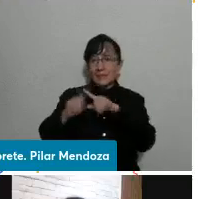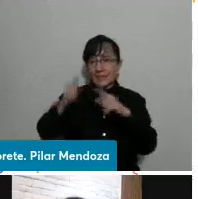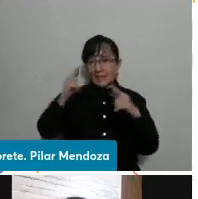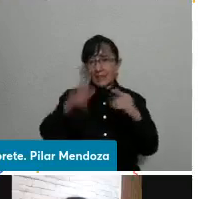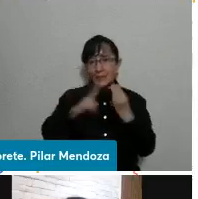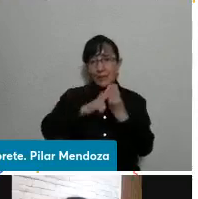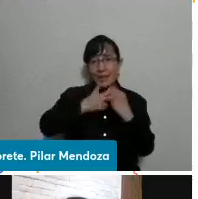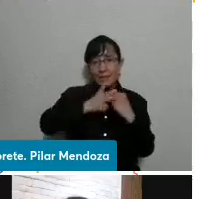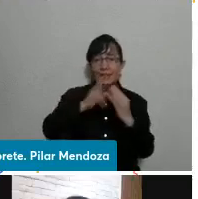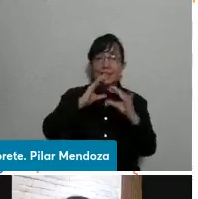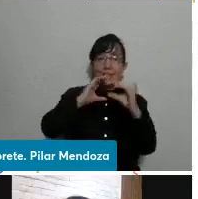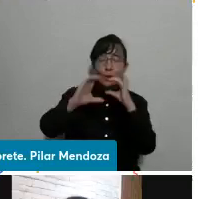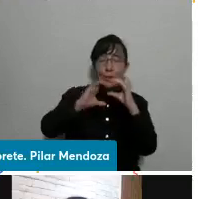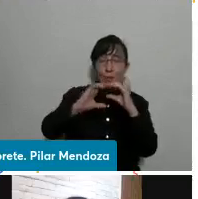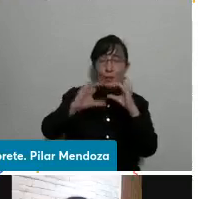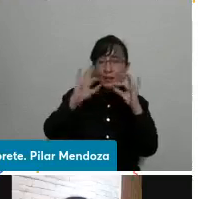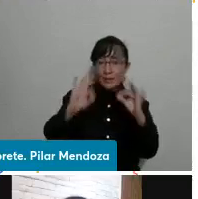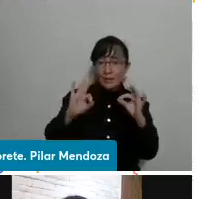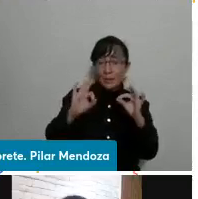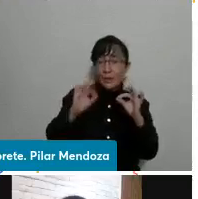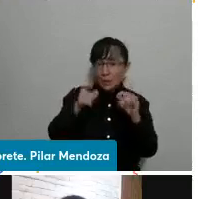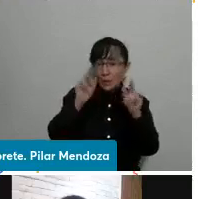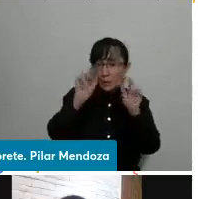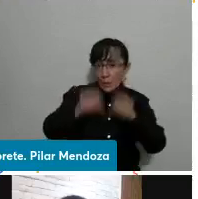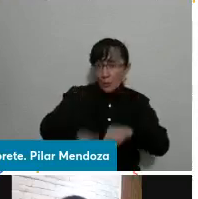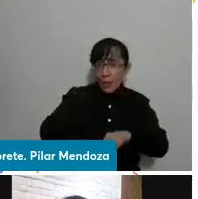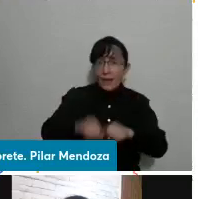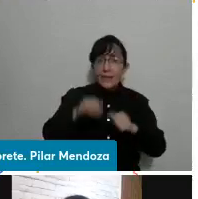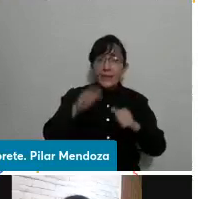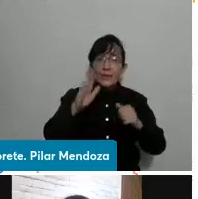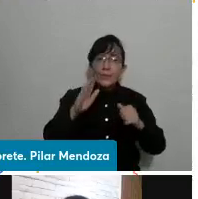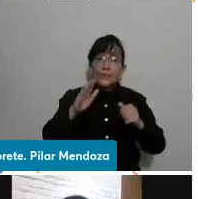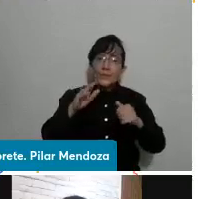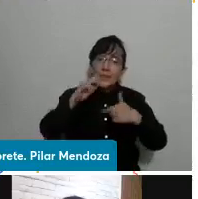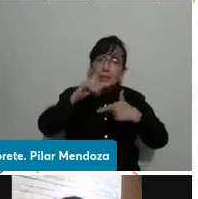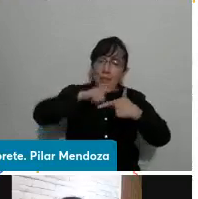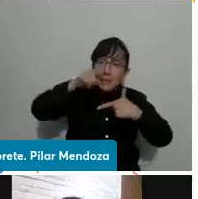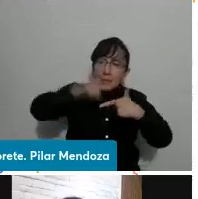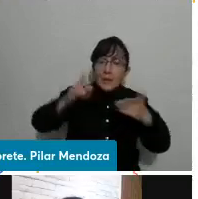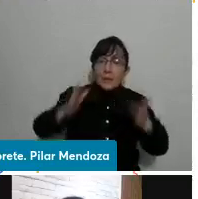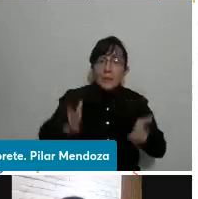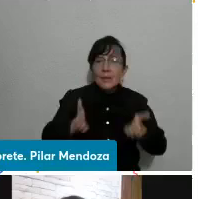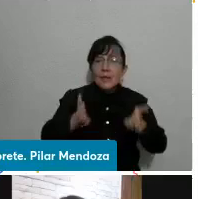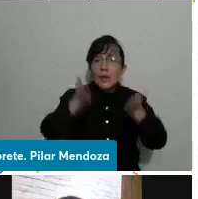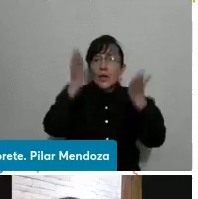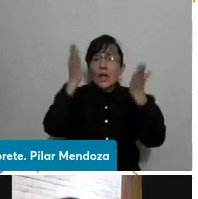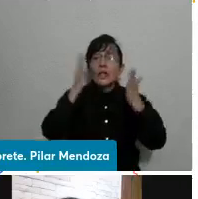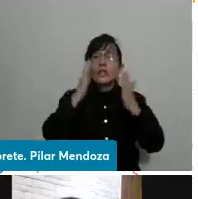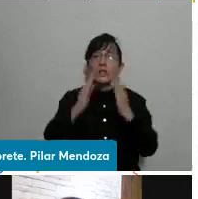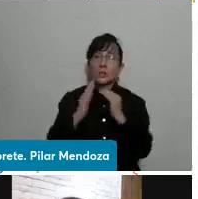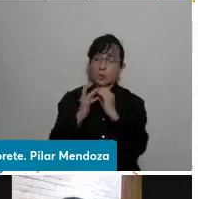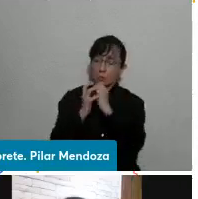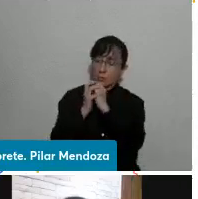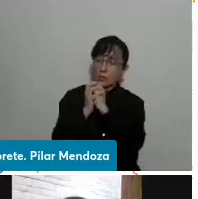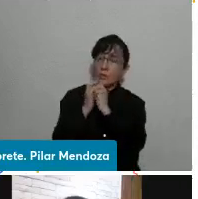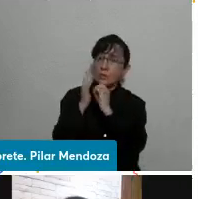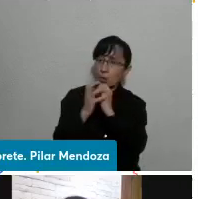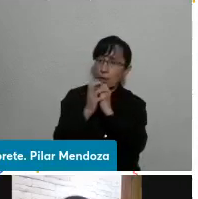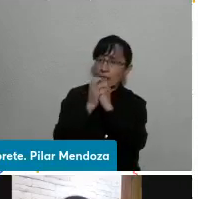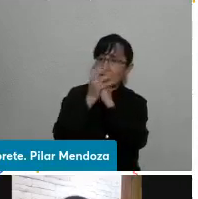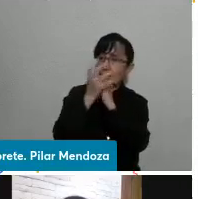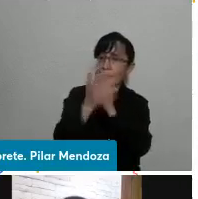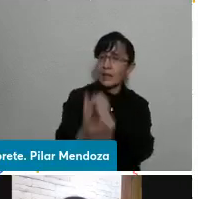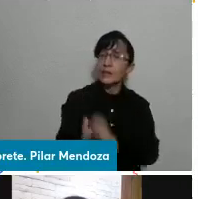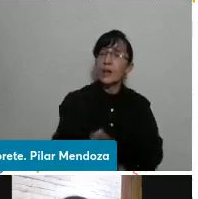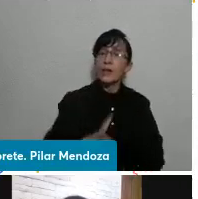comunicación que le permiten medir mejoras en la expresión verbal o no verbal, analizando